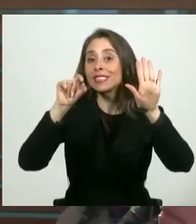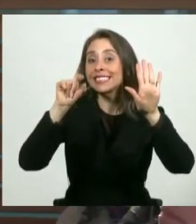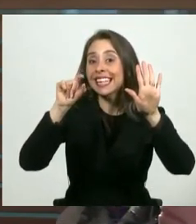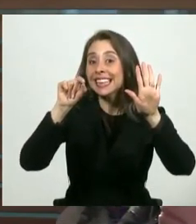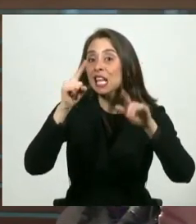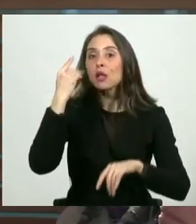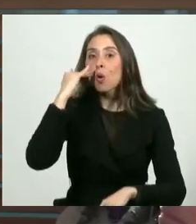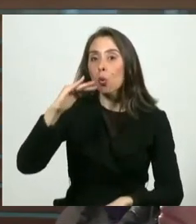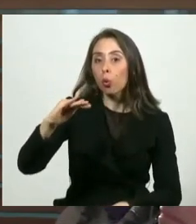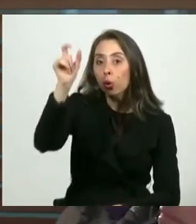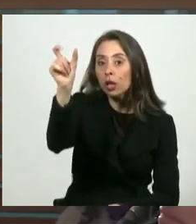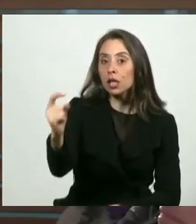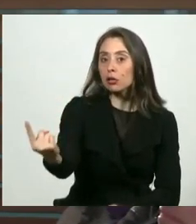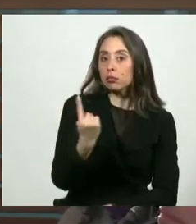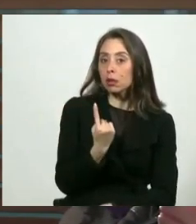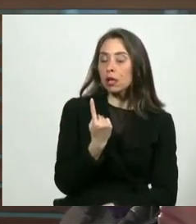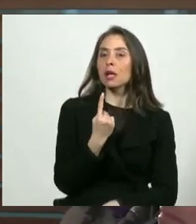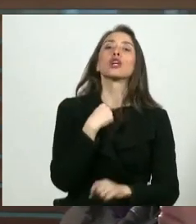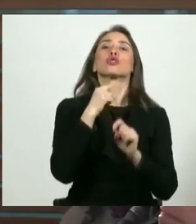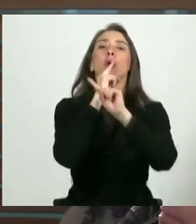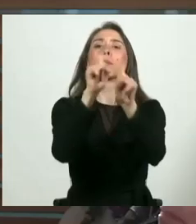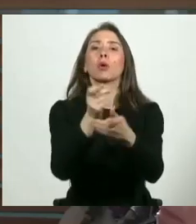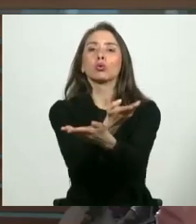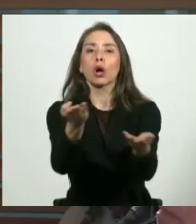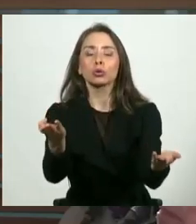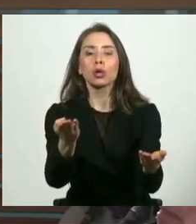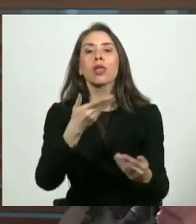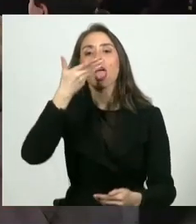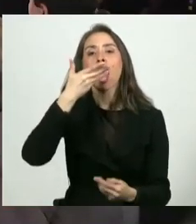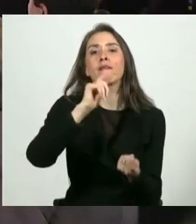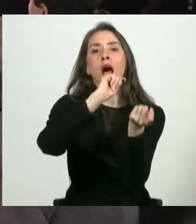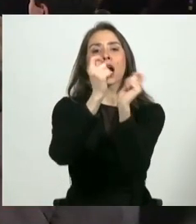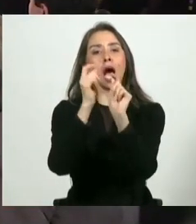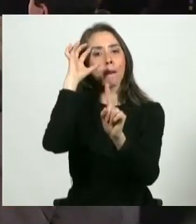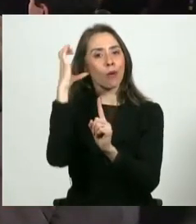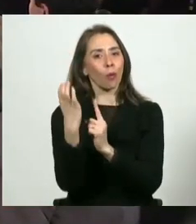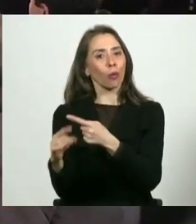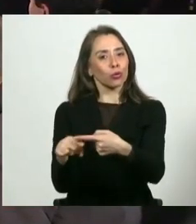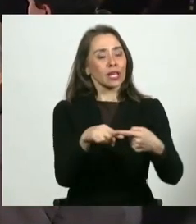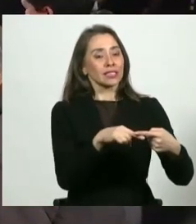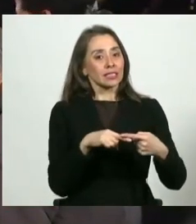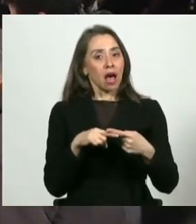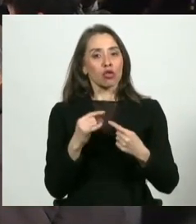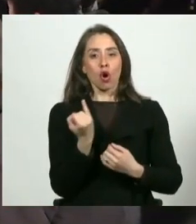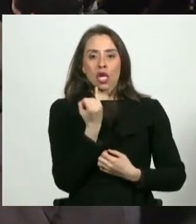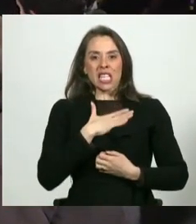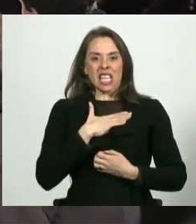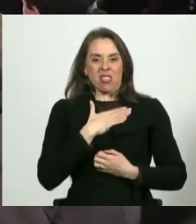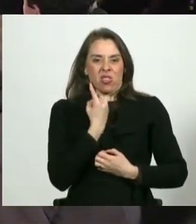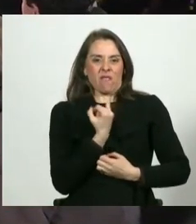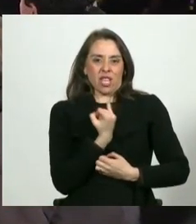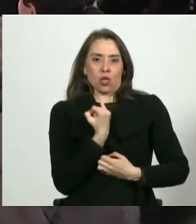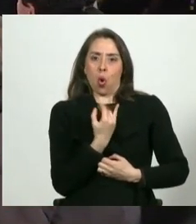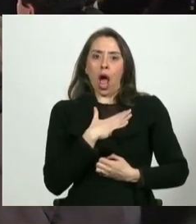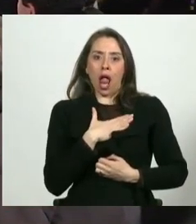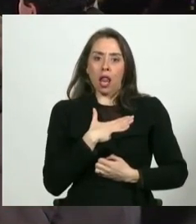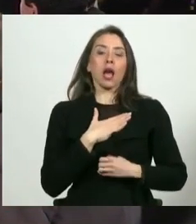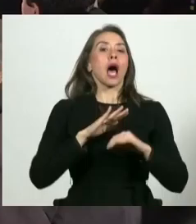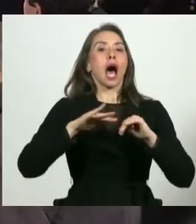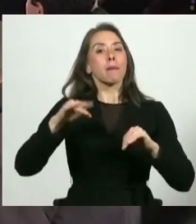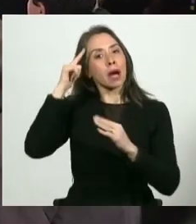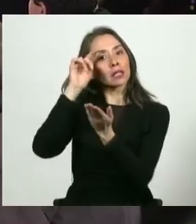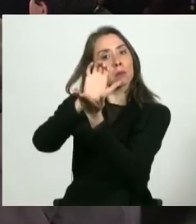un niño en esas condiciones. O sea, la pregunta que le hago a ustedes, cuando hablamos del cambio cultural en una sociedad muy individualista, en el cual, más allá del